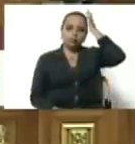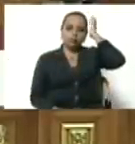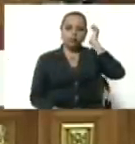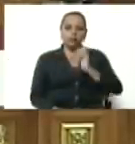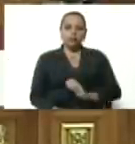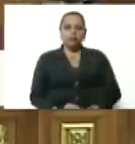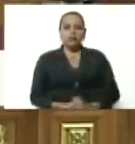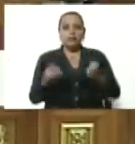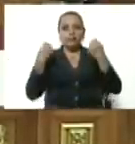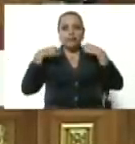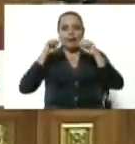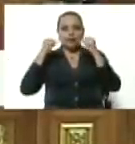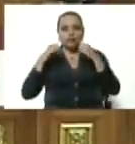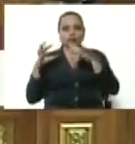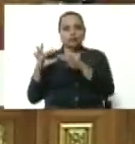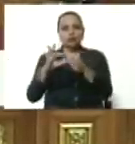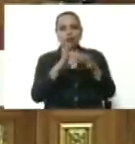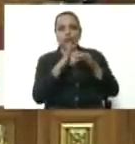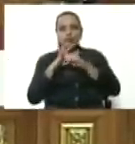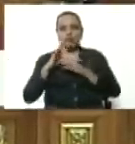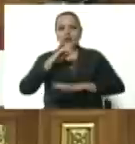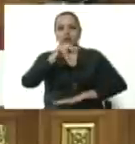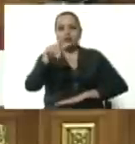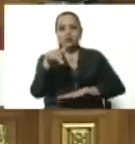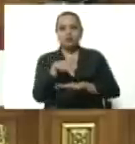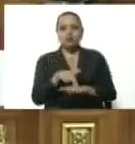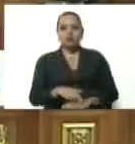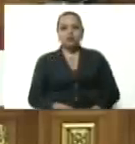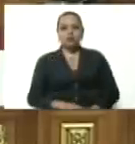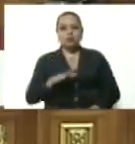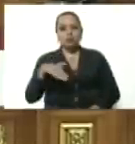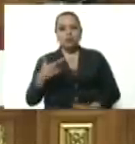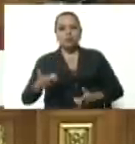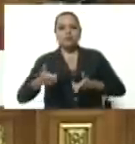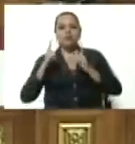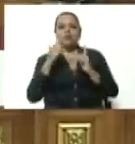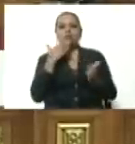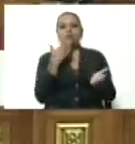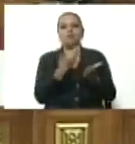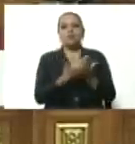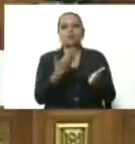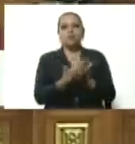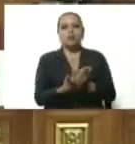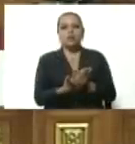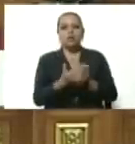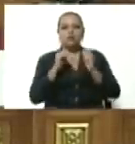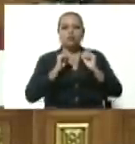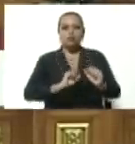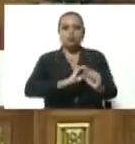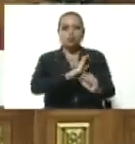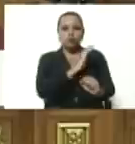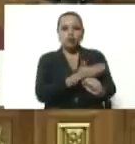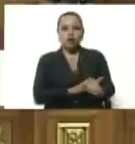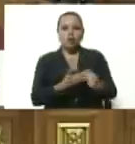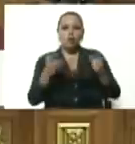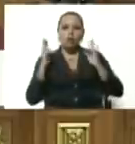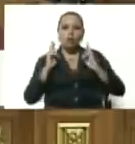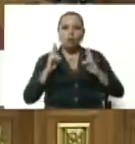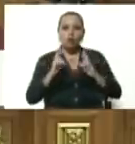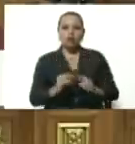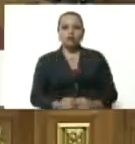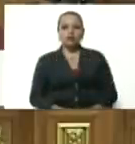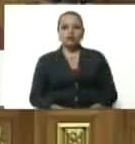ejercicio de unidad nacional para presentar una propuesta sólida. Ojalá